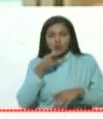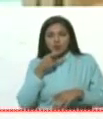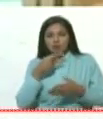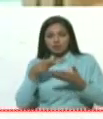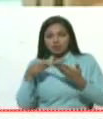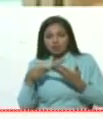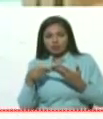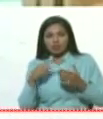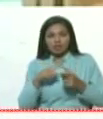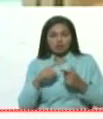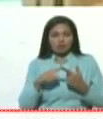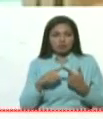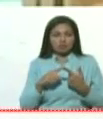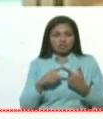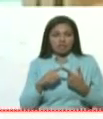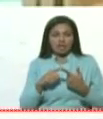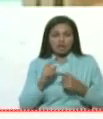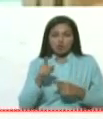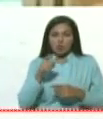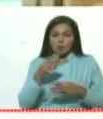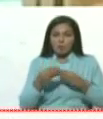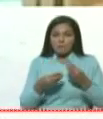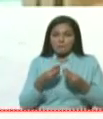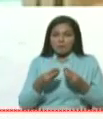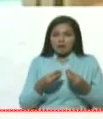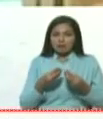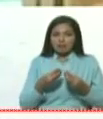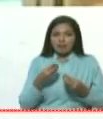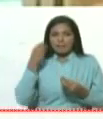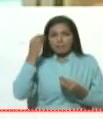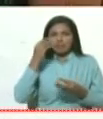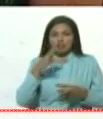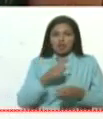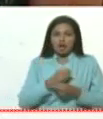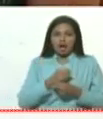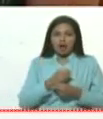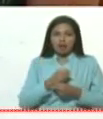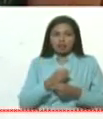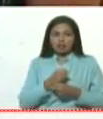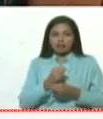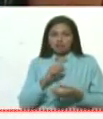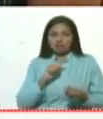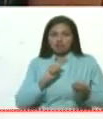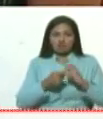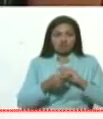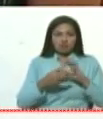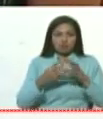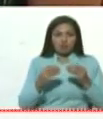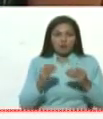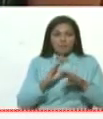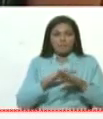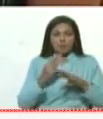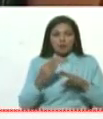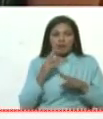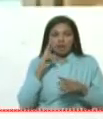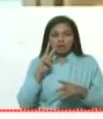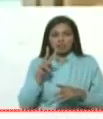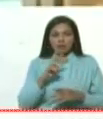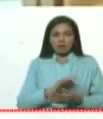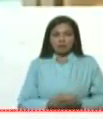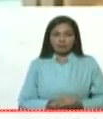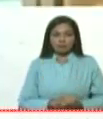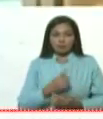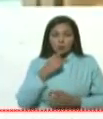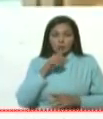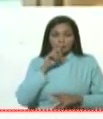cosas que suceden y después las agarran y las descontextualizan en el mundo. Pero ahí está. No digo